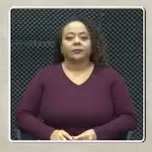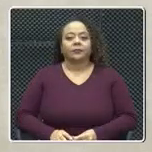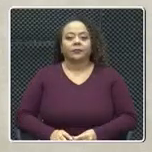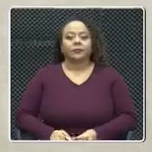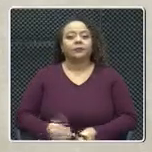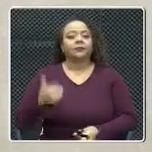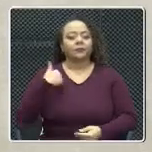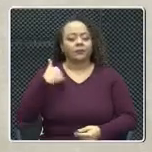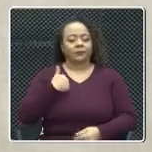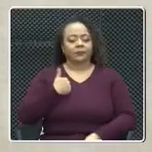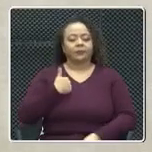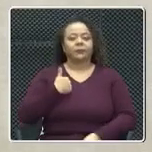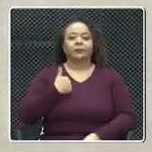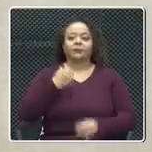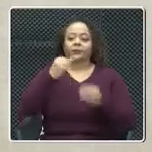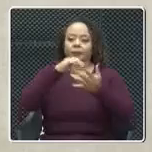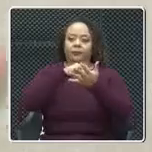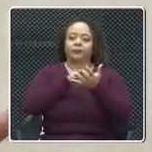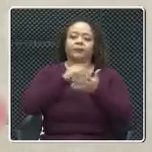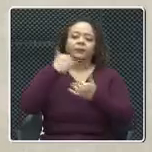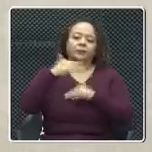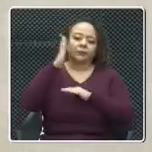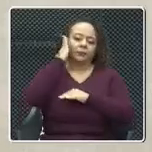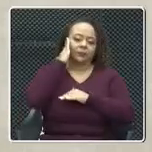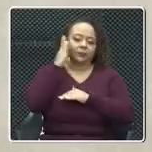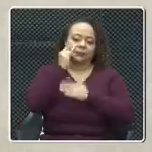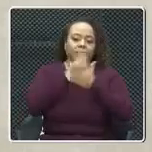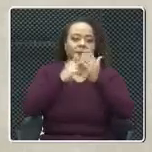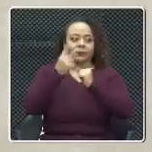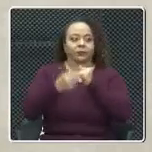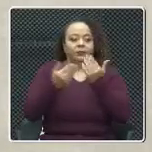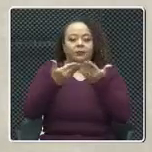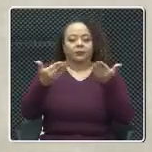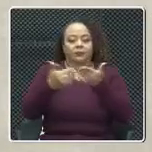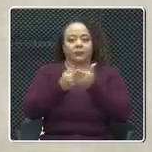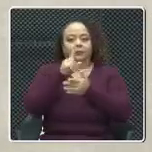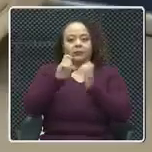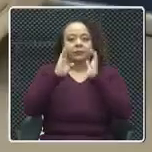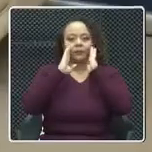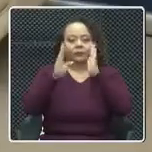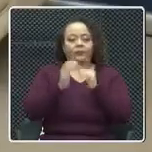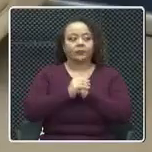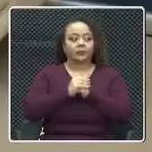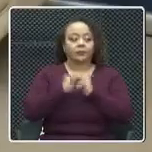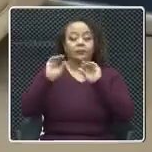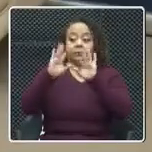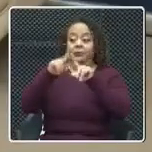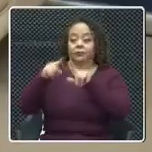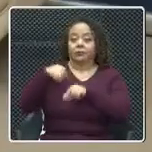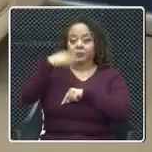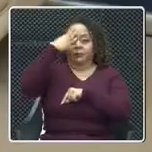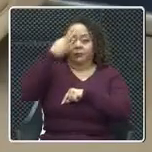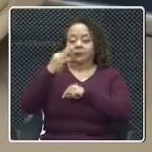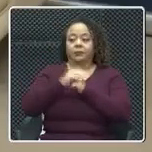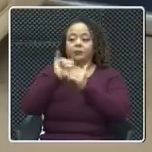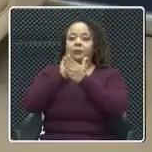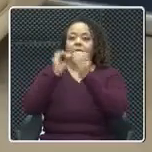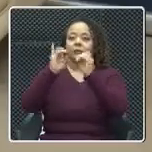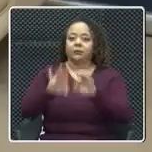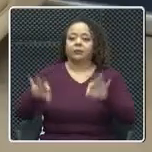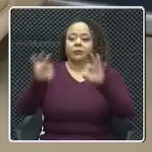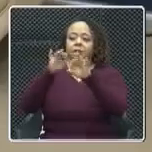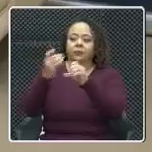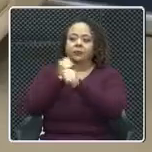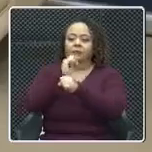hay muchas dudas y que todo esto va cambiando y claro, a veces hay cosas nuevas que hay que abordar. Claro, pero yo creo, Stephanie, que ahí es importante rescatar